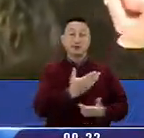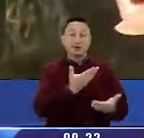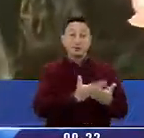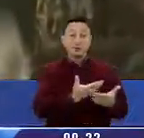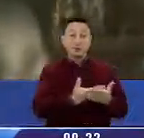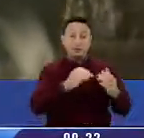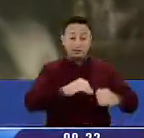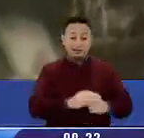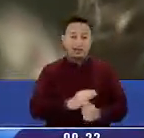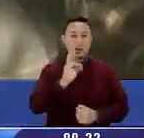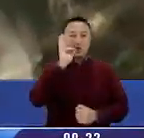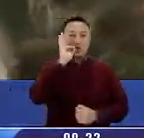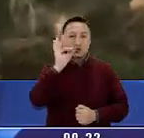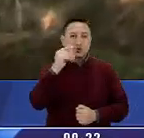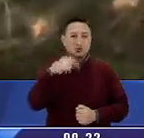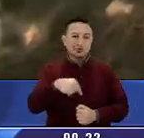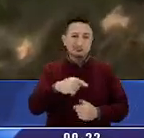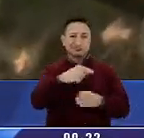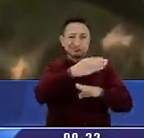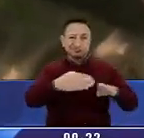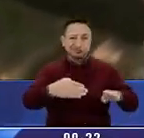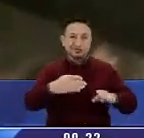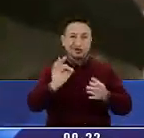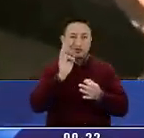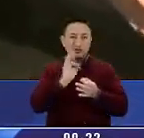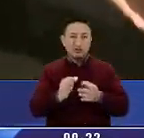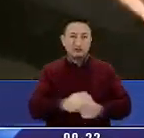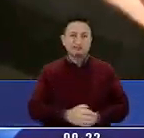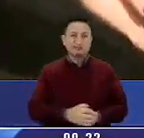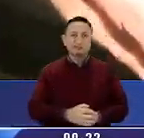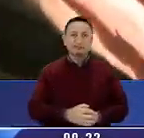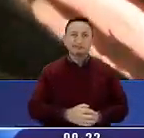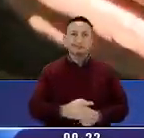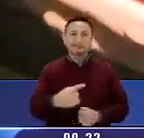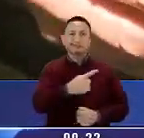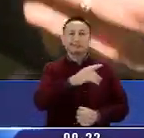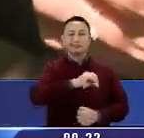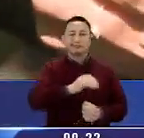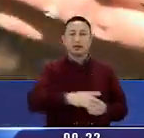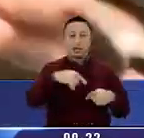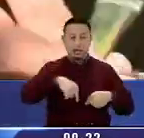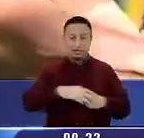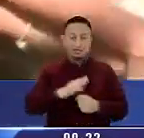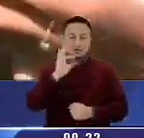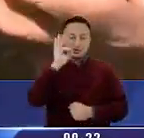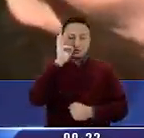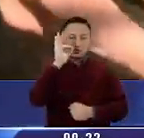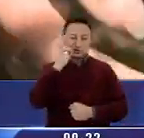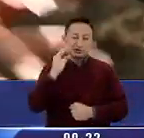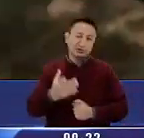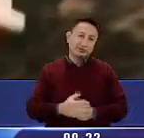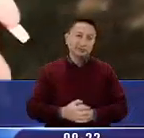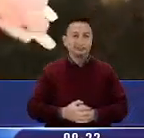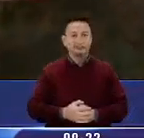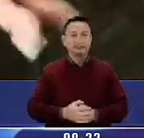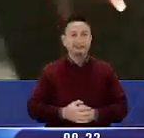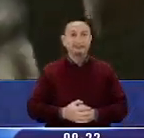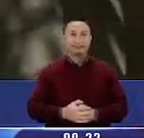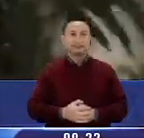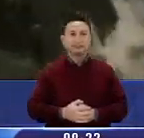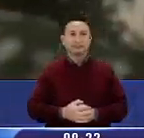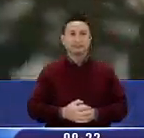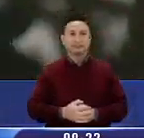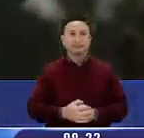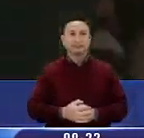con cosas pequeñas, artefactos. Sí, ellos consumen sustancias sujetas a fiscalización. Sí, ellos hacen